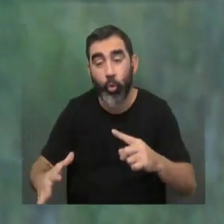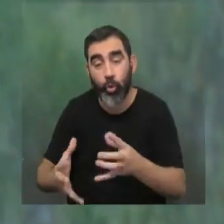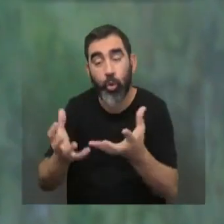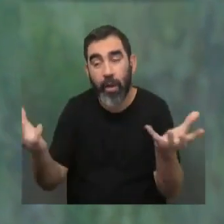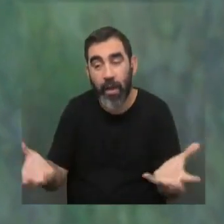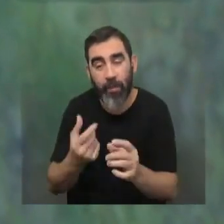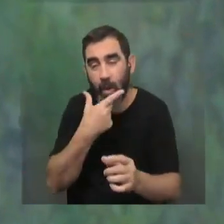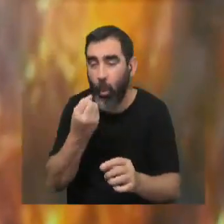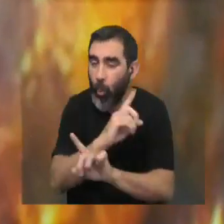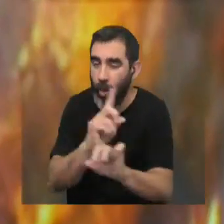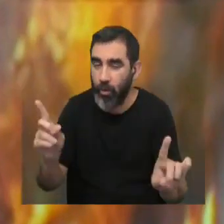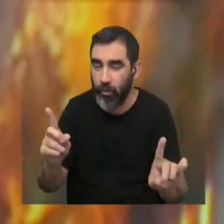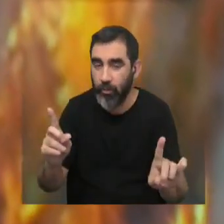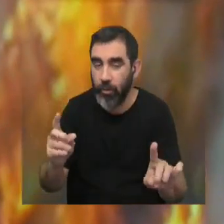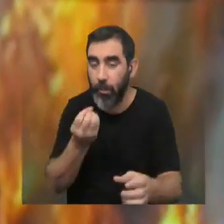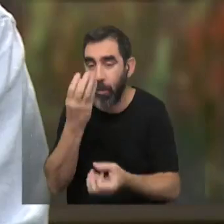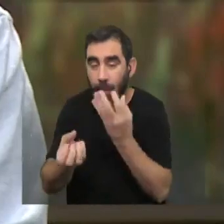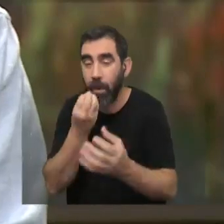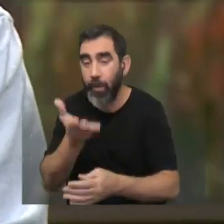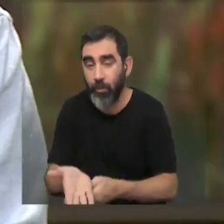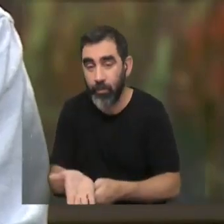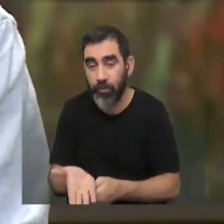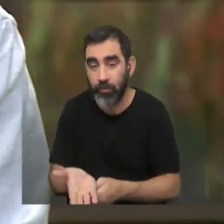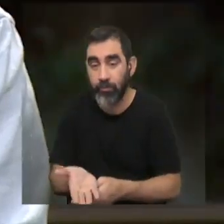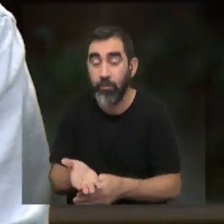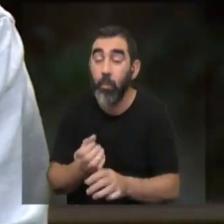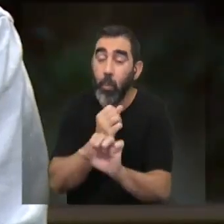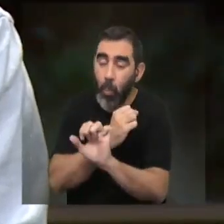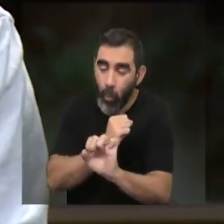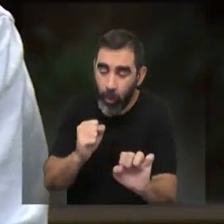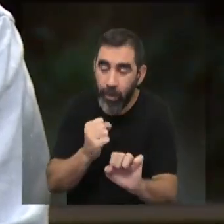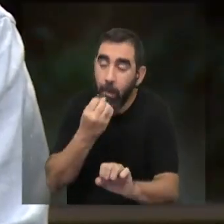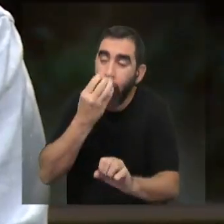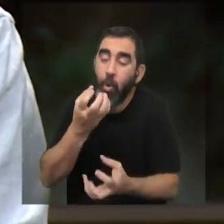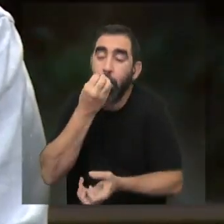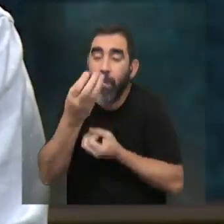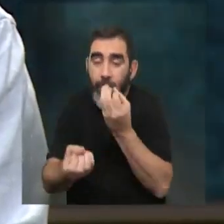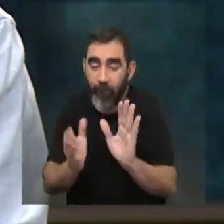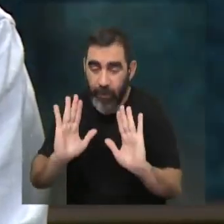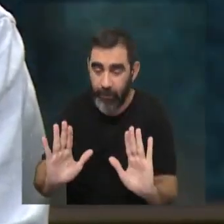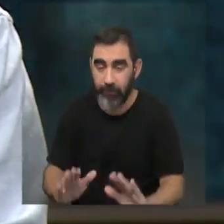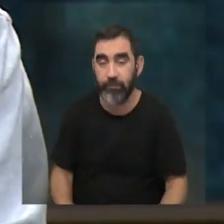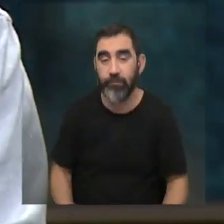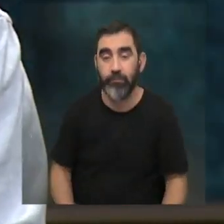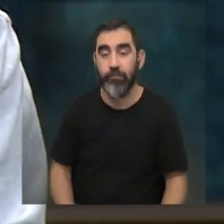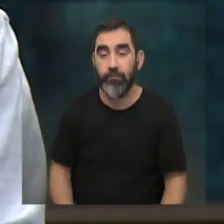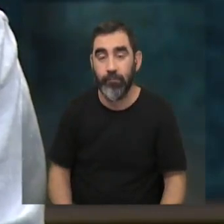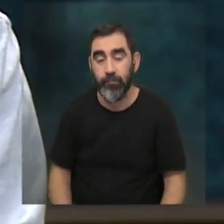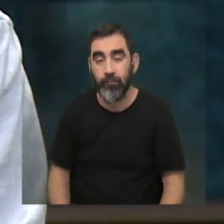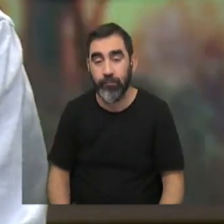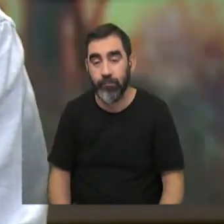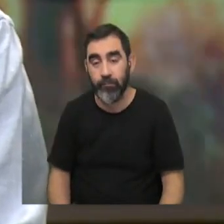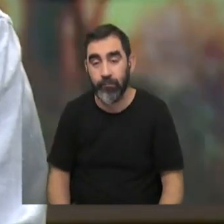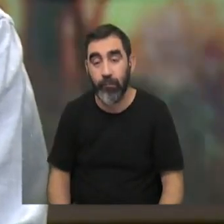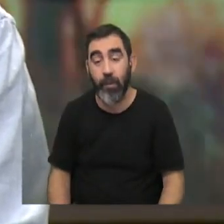tan beneficiosa como la de primavera. Por lo menos deja área descubierta durante más tiempo, lo cual hay que tener ojo, ya